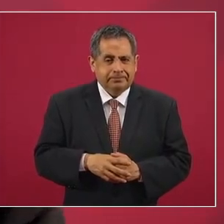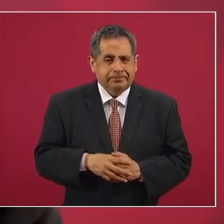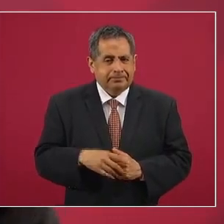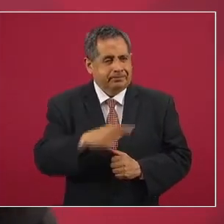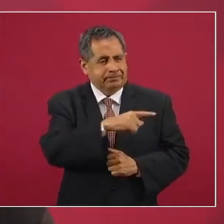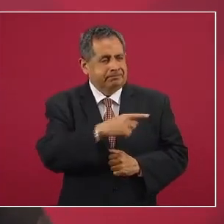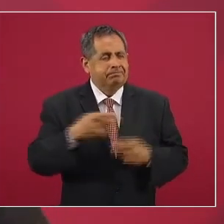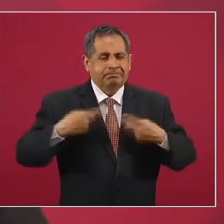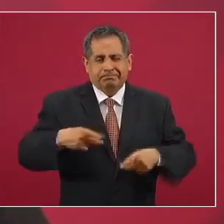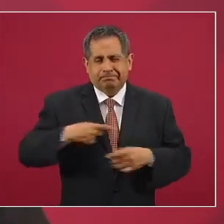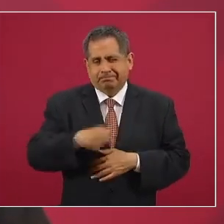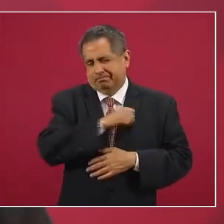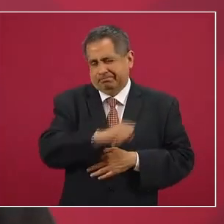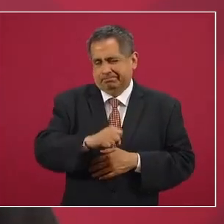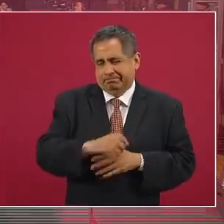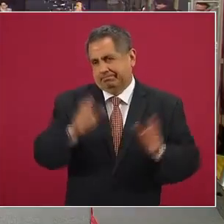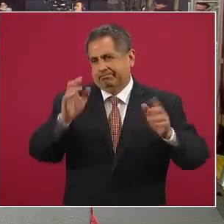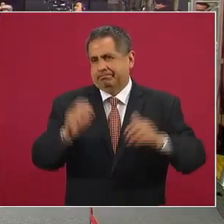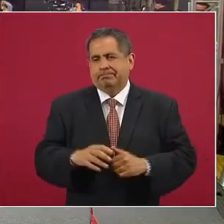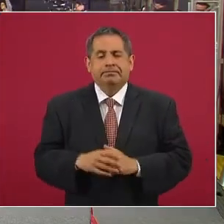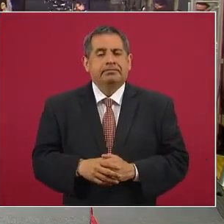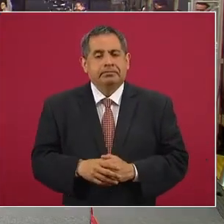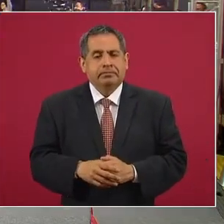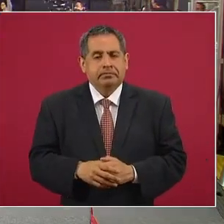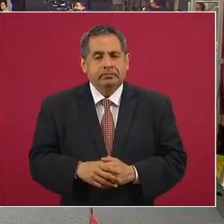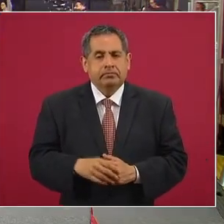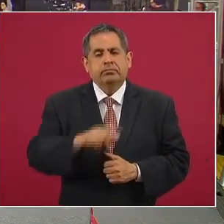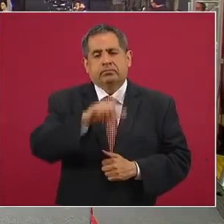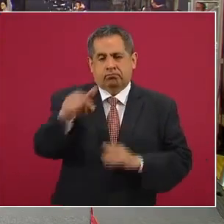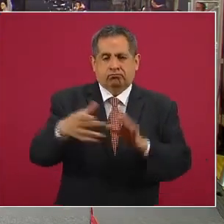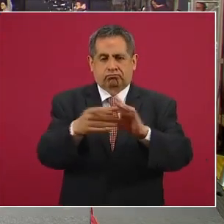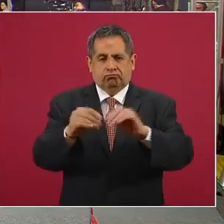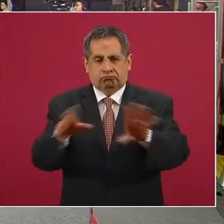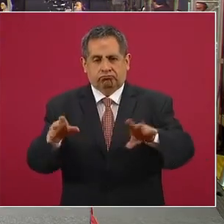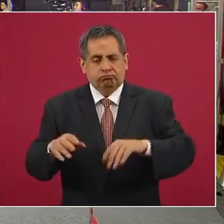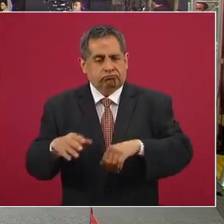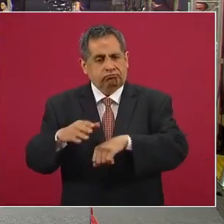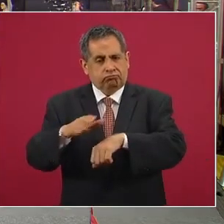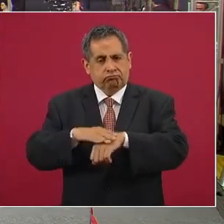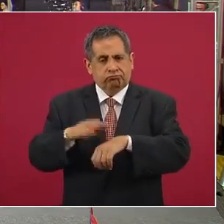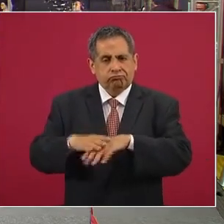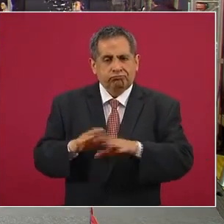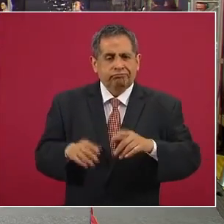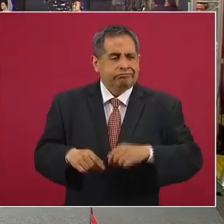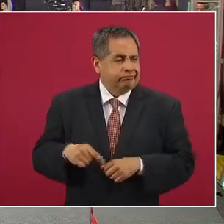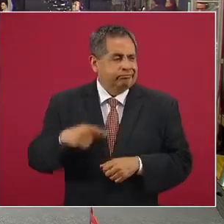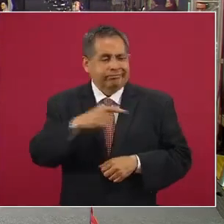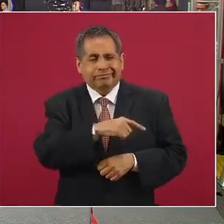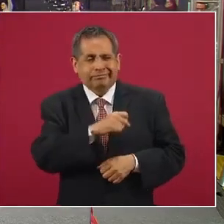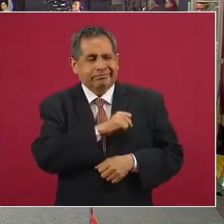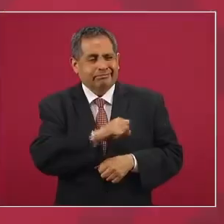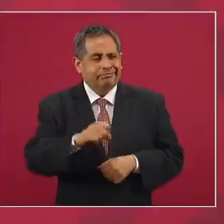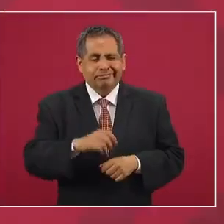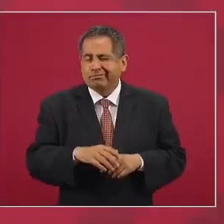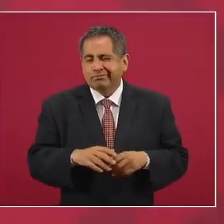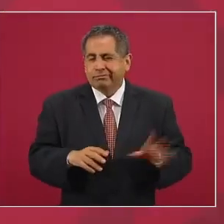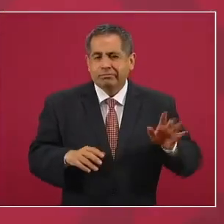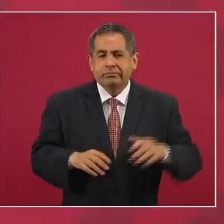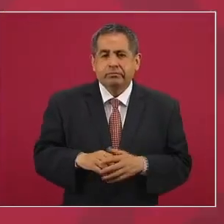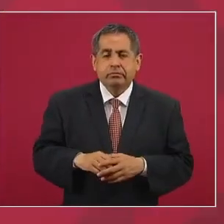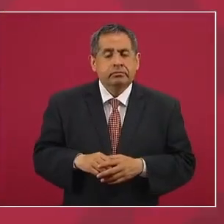malas personas, ¿no? Ok, bien, entonces nos da la información en ese sentido si estaban o no Malos asegurados. de Malolandia. Ok,